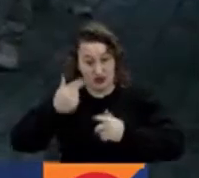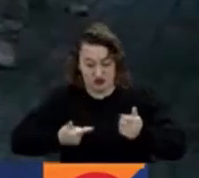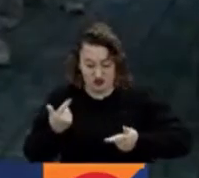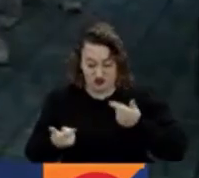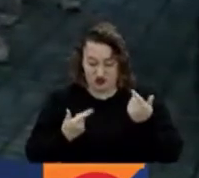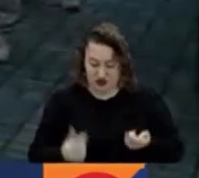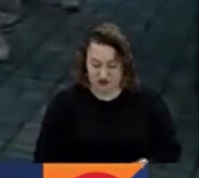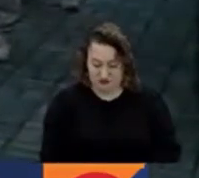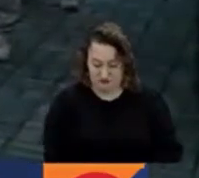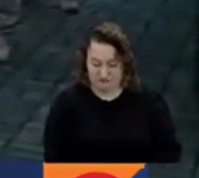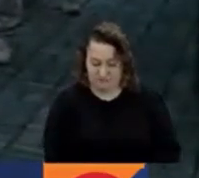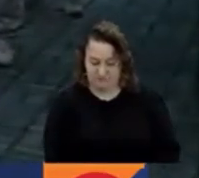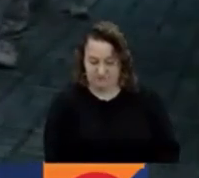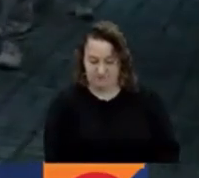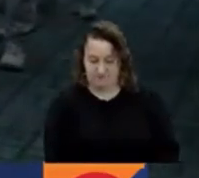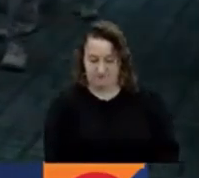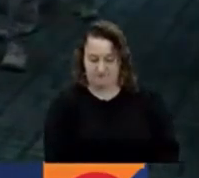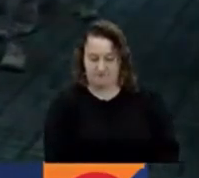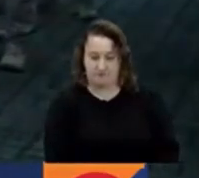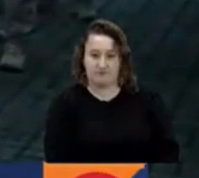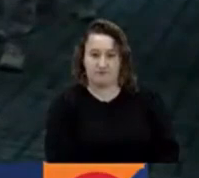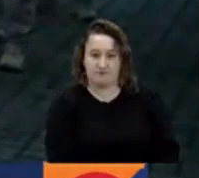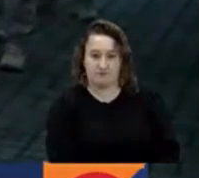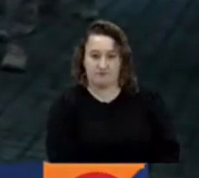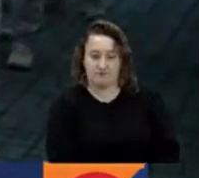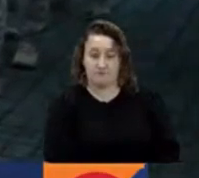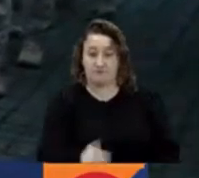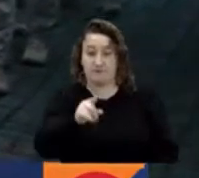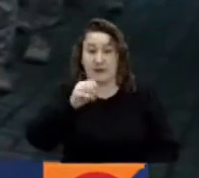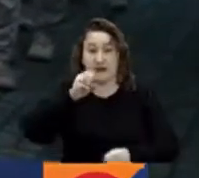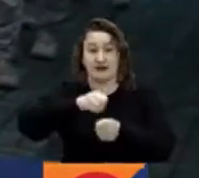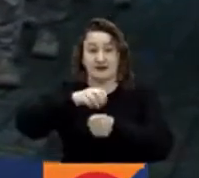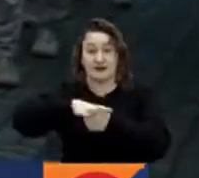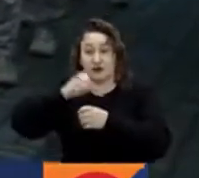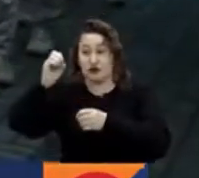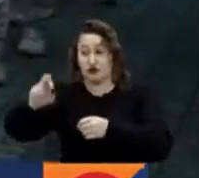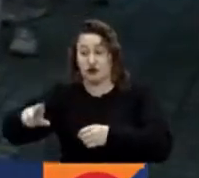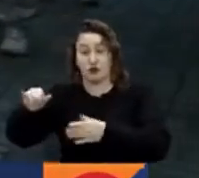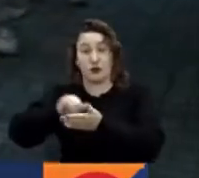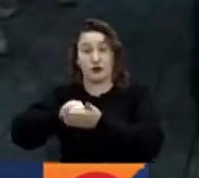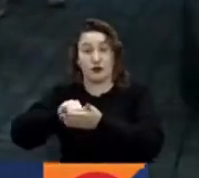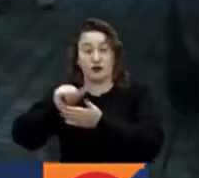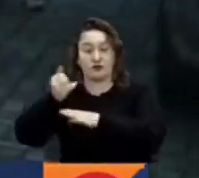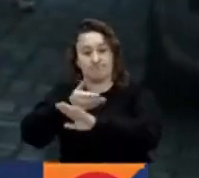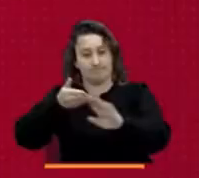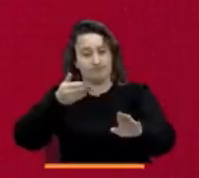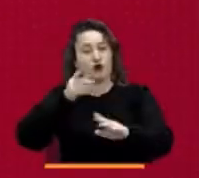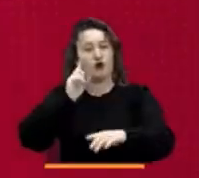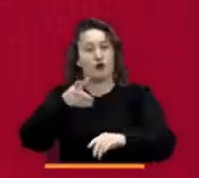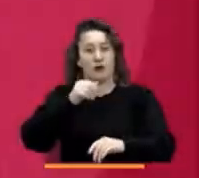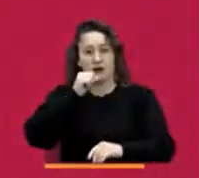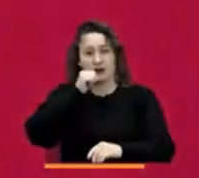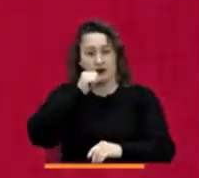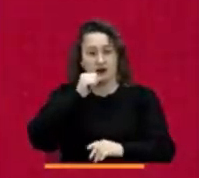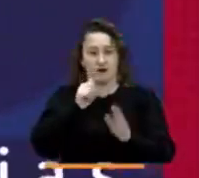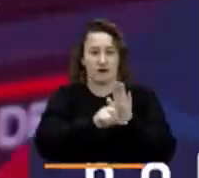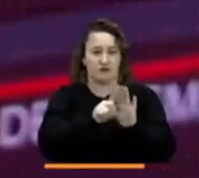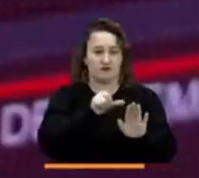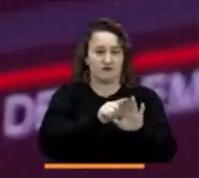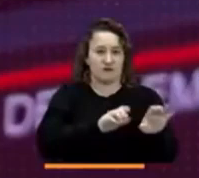izquierda. Álvaro Córdoba es requerido por el Distrito Sur de Nueva York por delitos relacionados a narcotráfico.